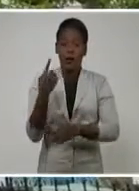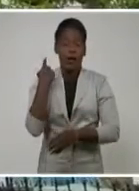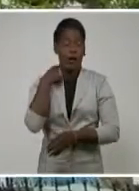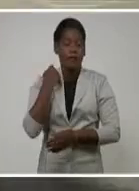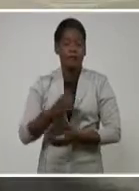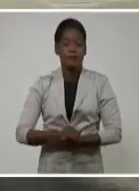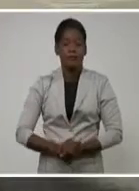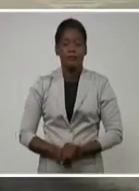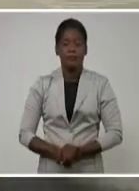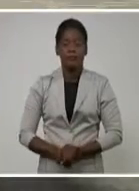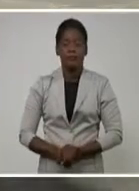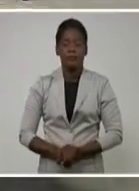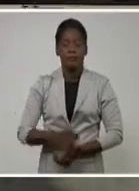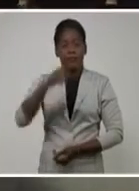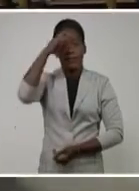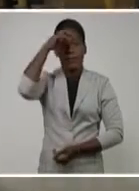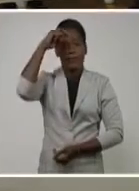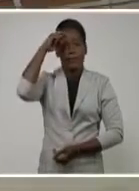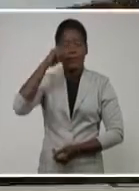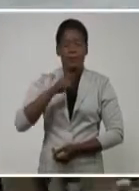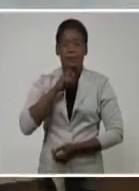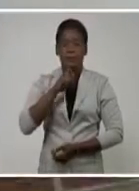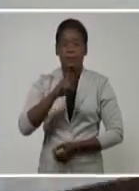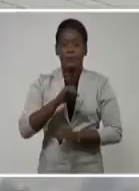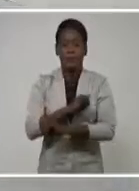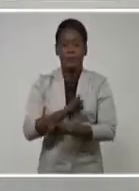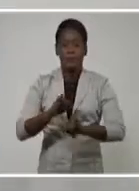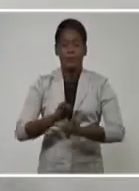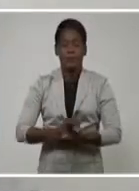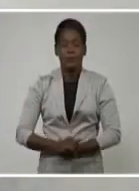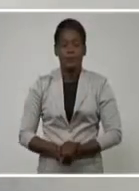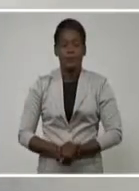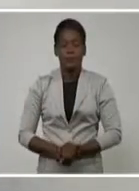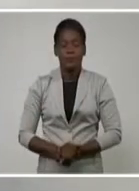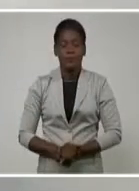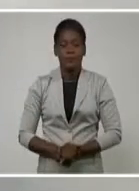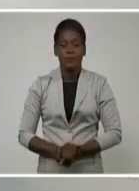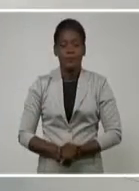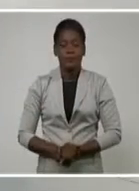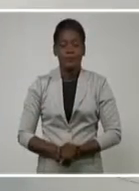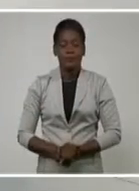En Santi Spíritus, Javier Alejandro Brito, Sistema Informativo de la Televisión Cubana.